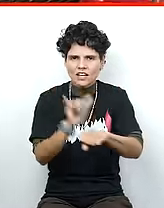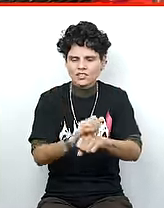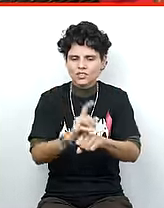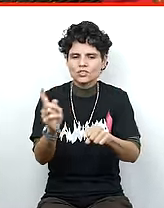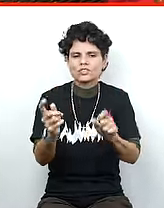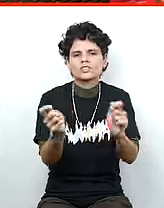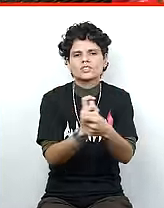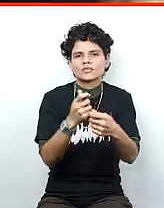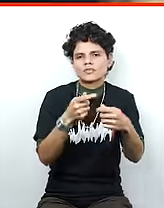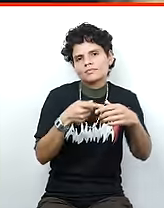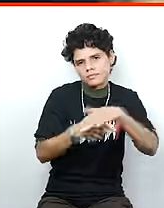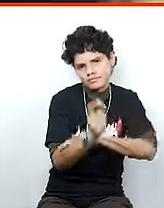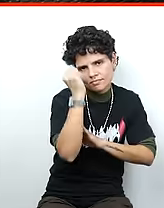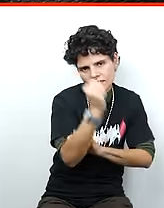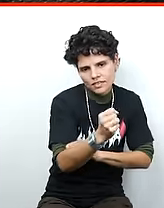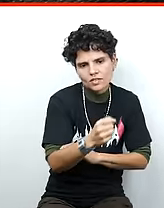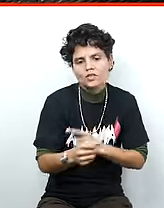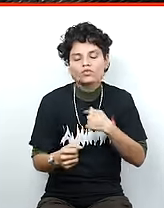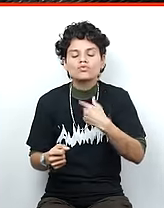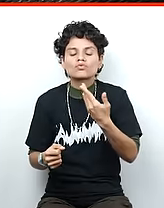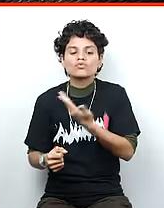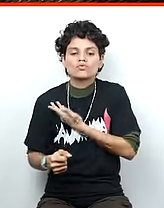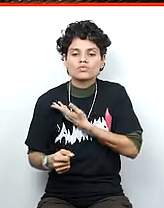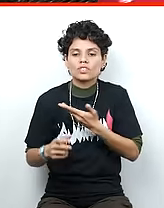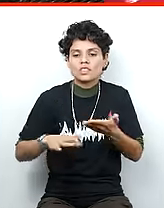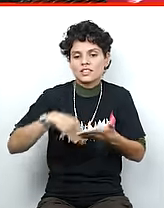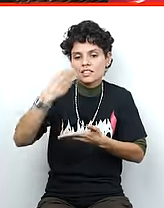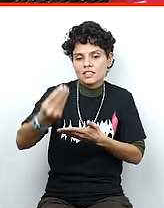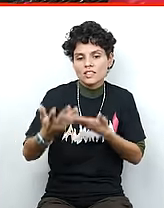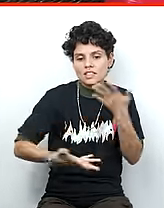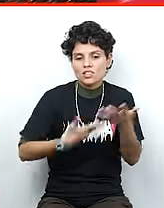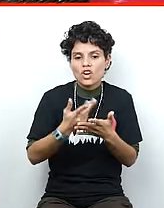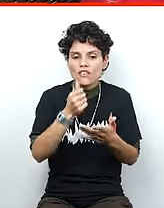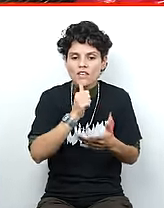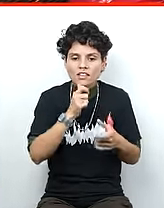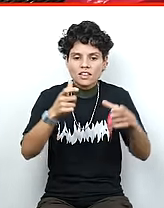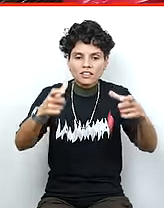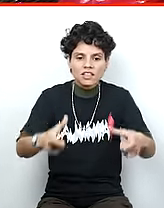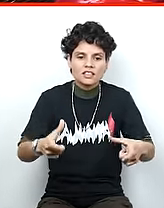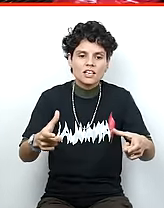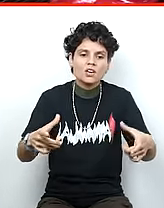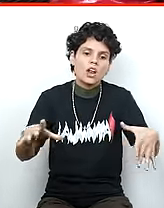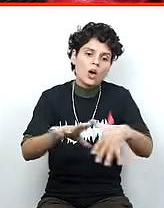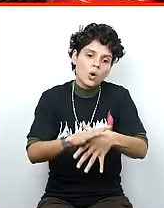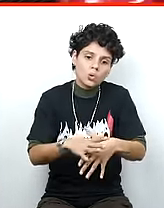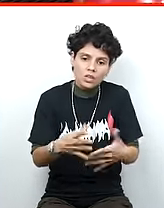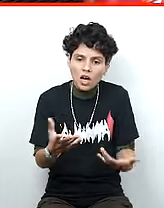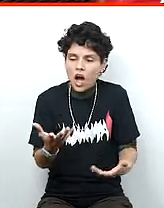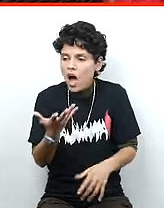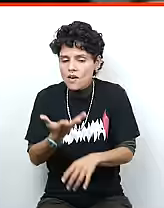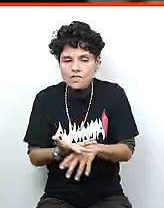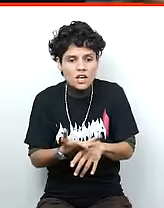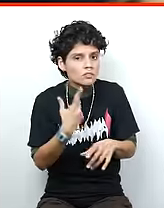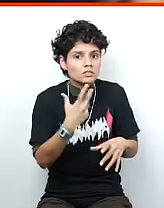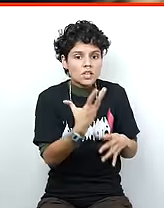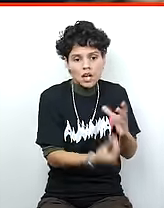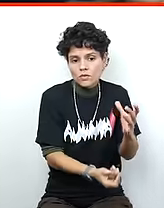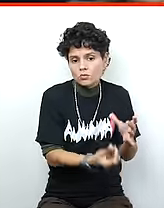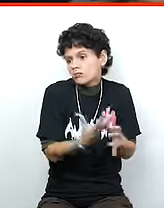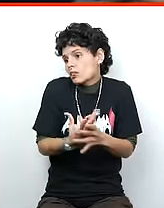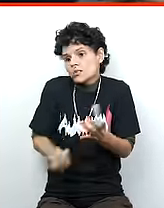que hiciste con Jonás. Jonita. Falta el cenicero de la Junta. Sí, pues lo teníamos. No, lo teníamos.